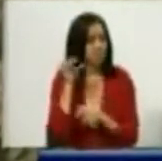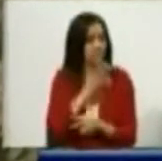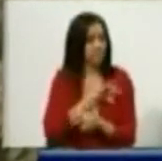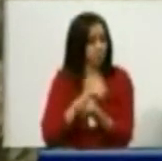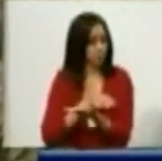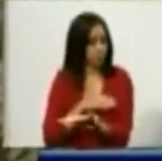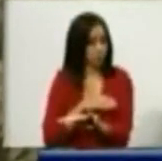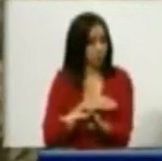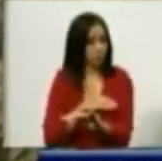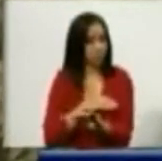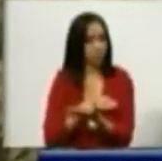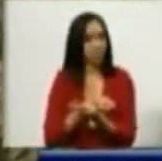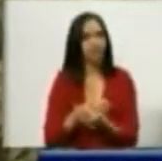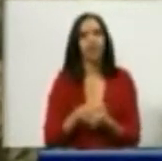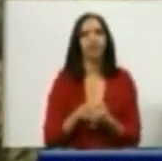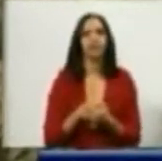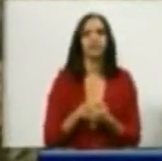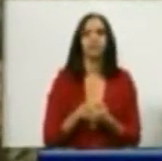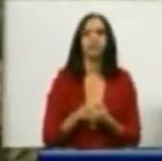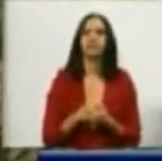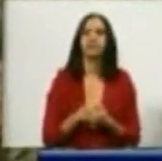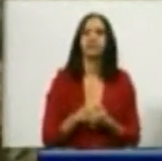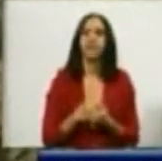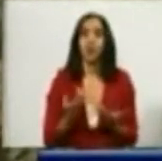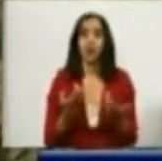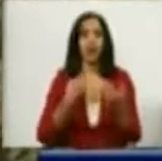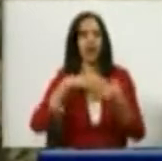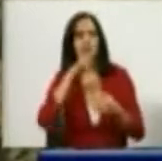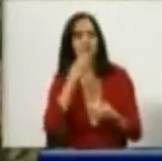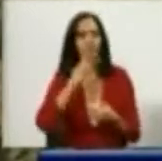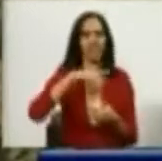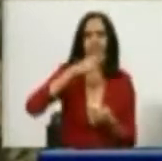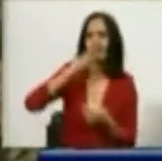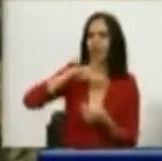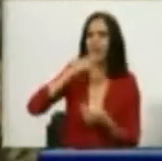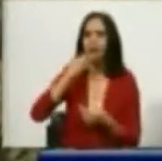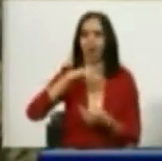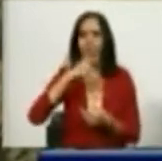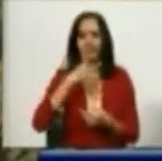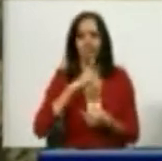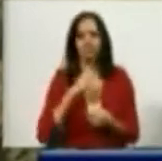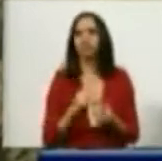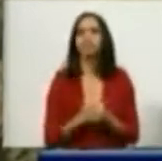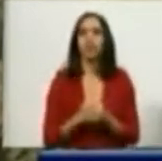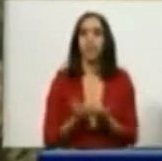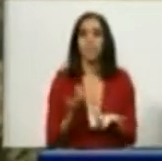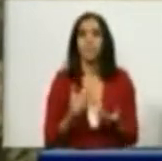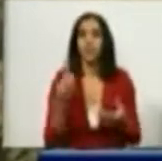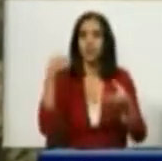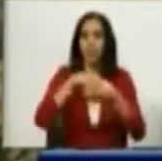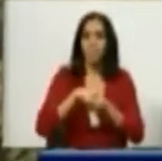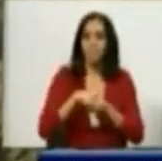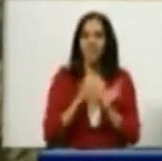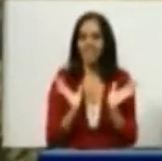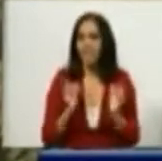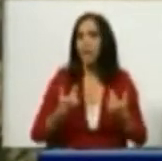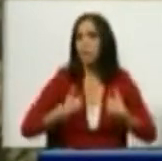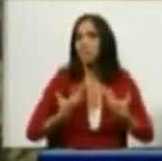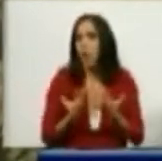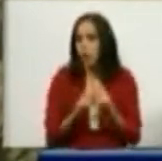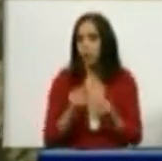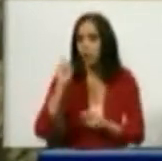no dándole vuelta para no decir lo que lo que él quería pero me meten a mí en esa junta Por favor